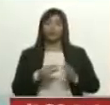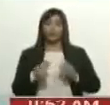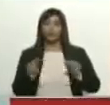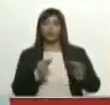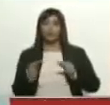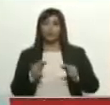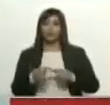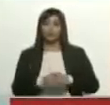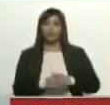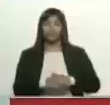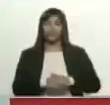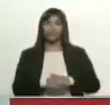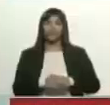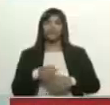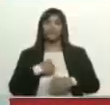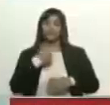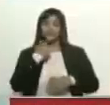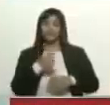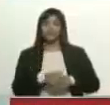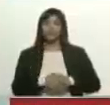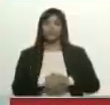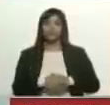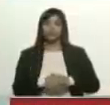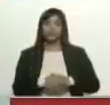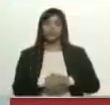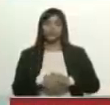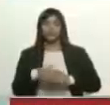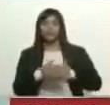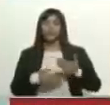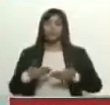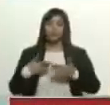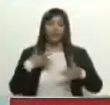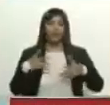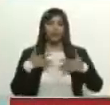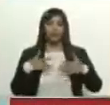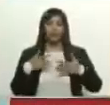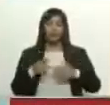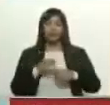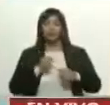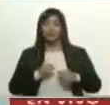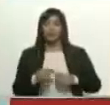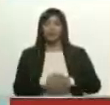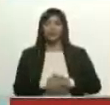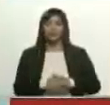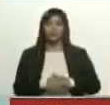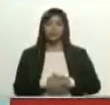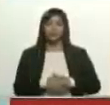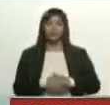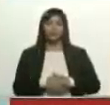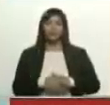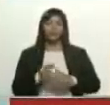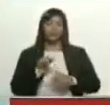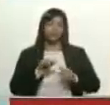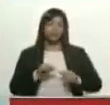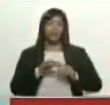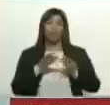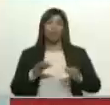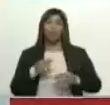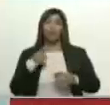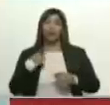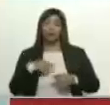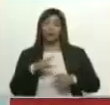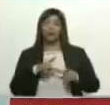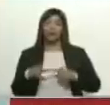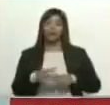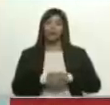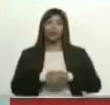se mencionaban, se relacionaban para realizar actividades conspirativas. De hecho, tenían ya